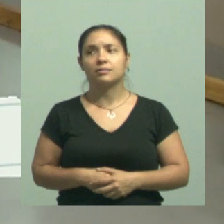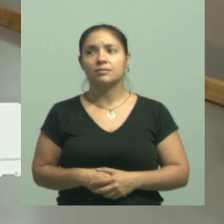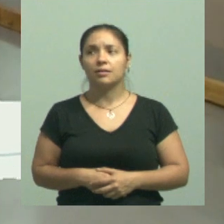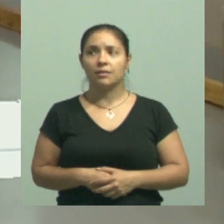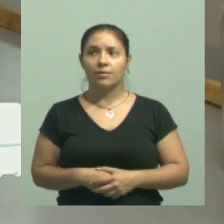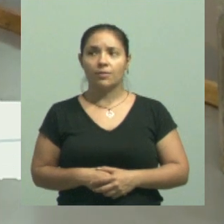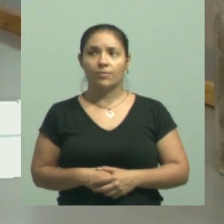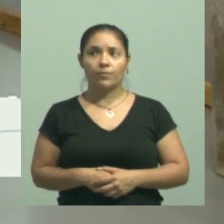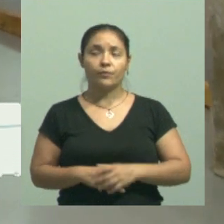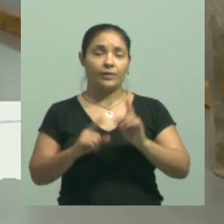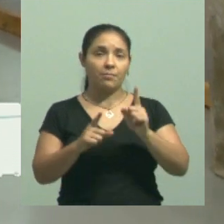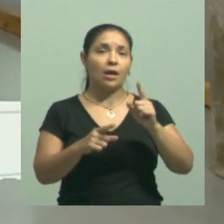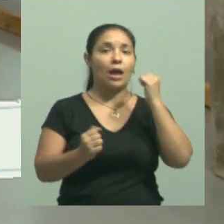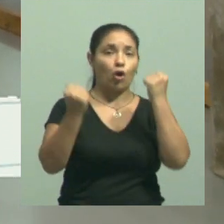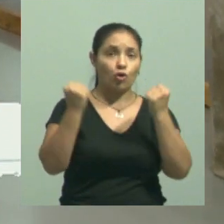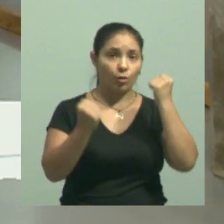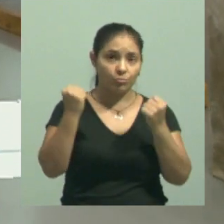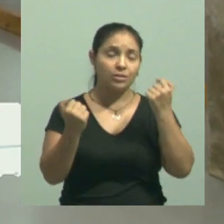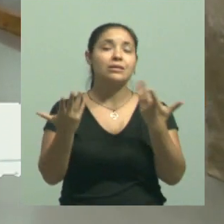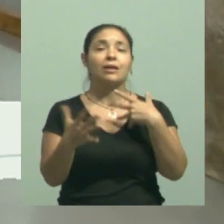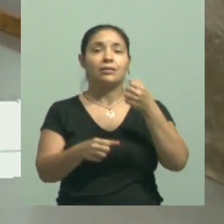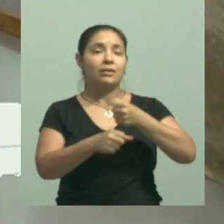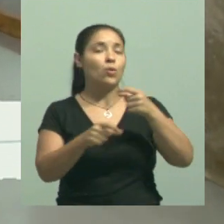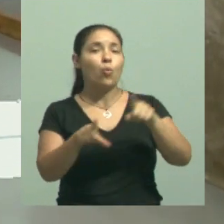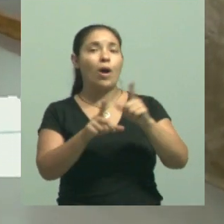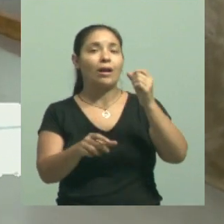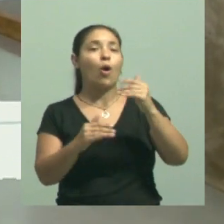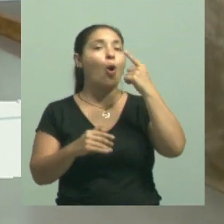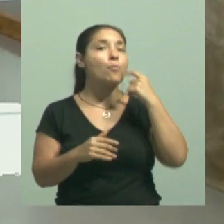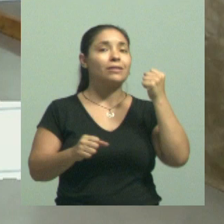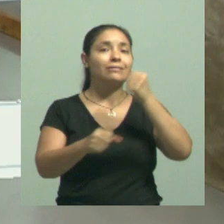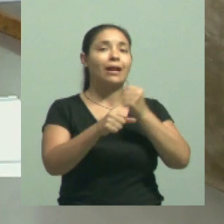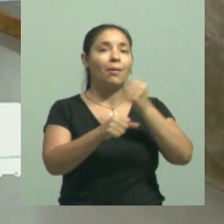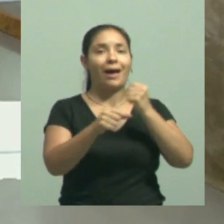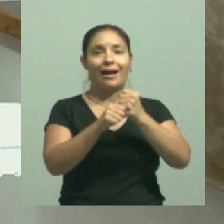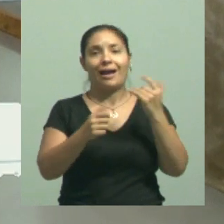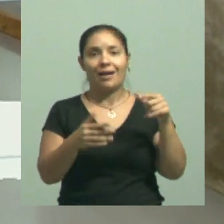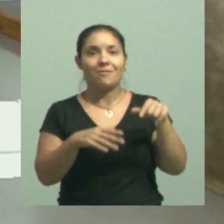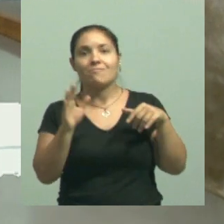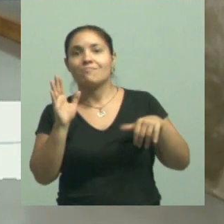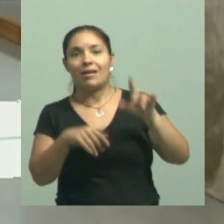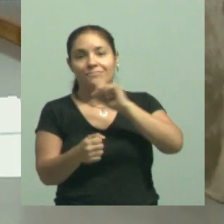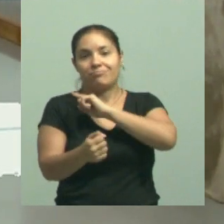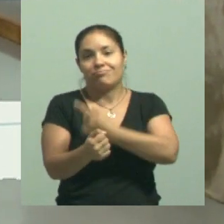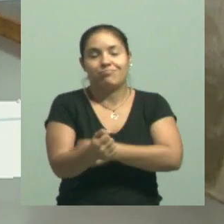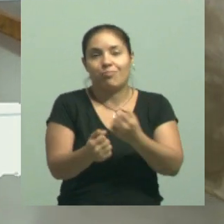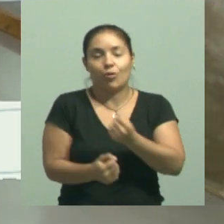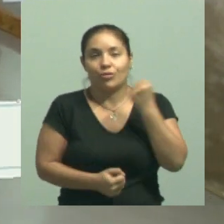Ni hablar. La política, la economía siguen reservadas para los varones, que son las temáticas fuertes de una sociedad.